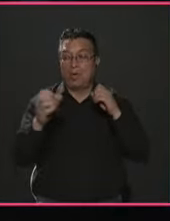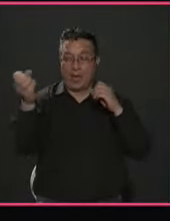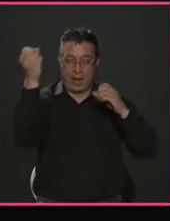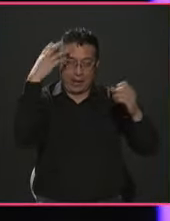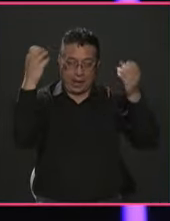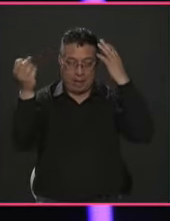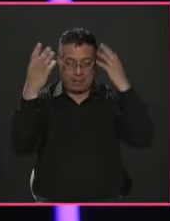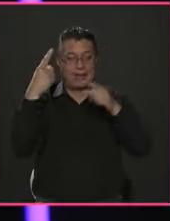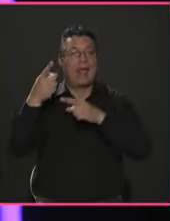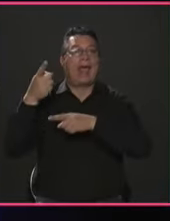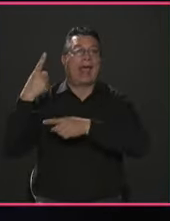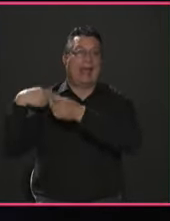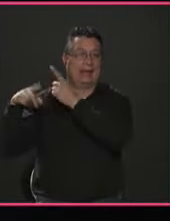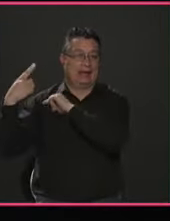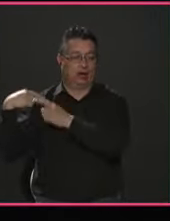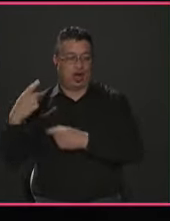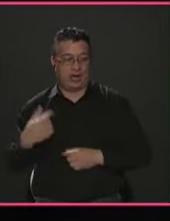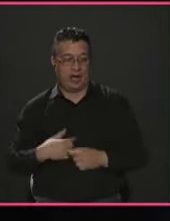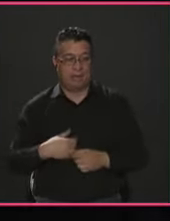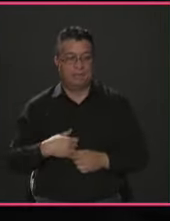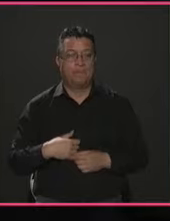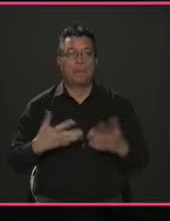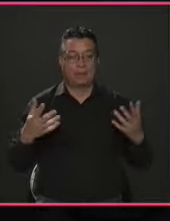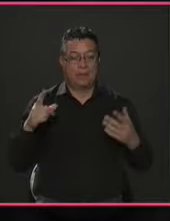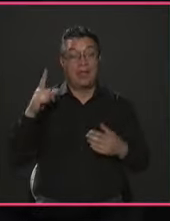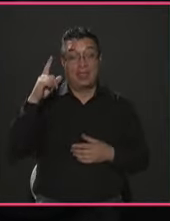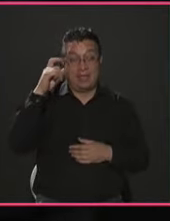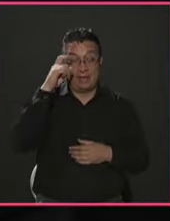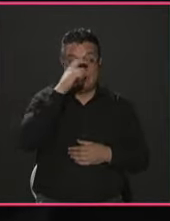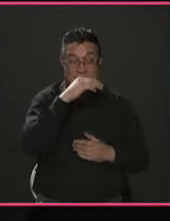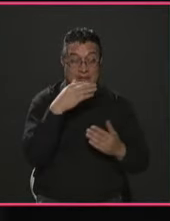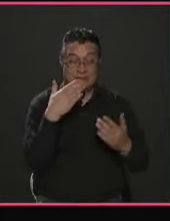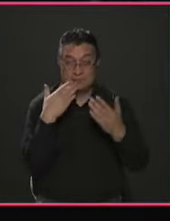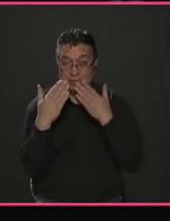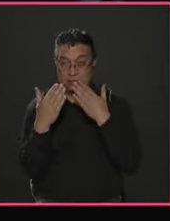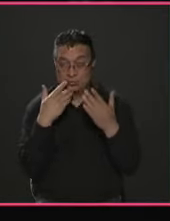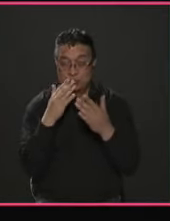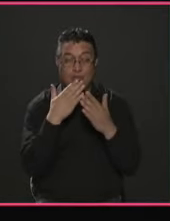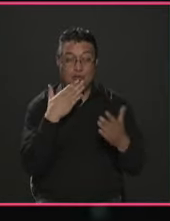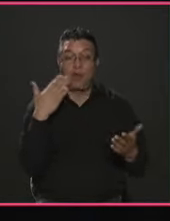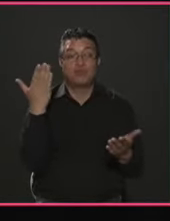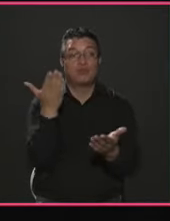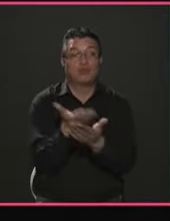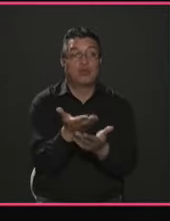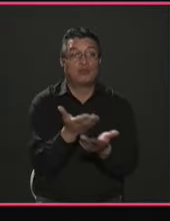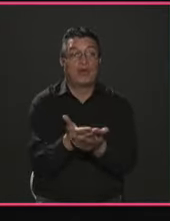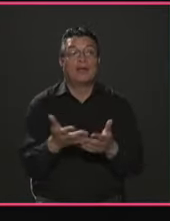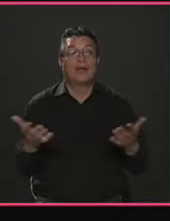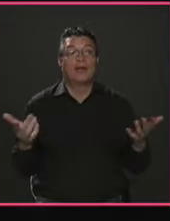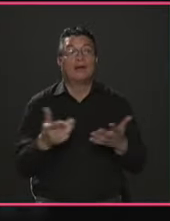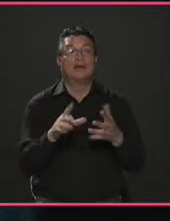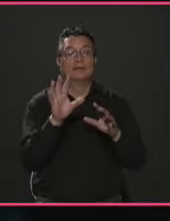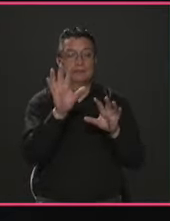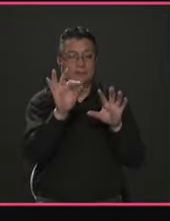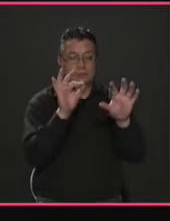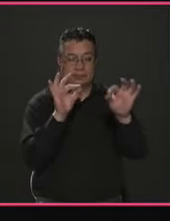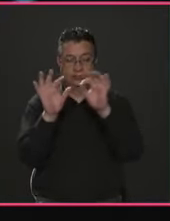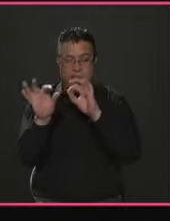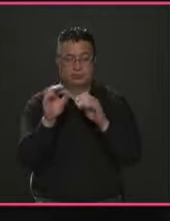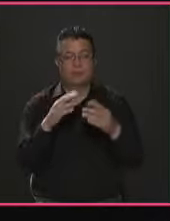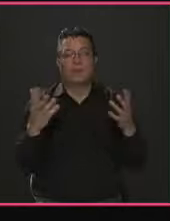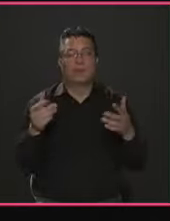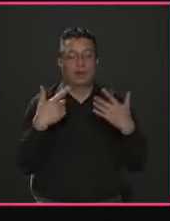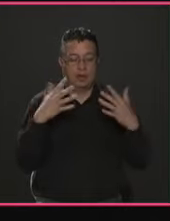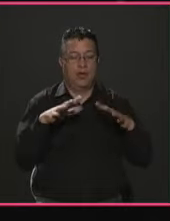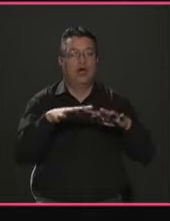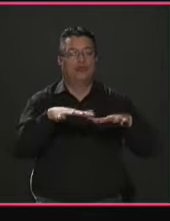la historia difícil discutir contra la propuesta de que la electrificación fue un